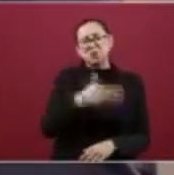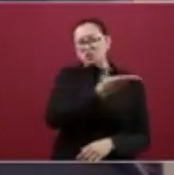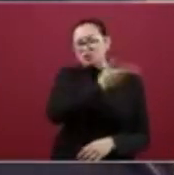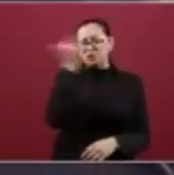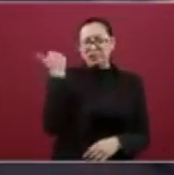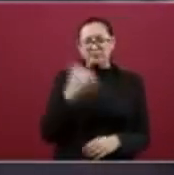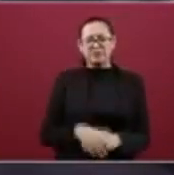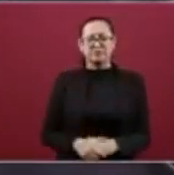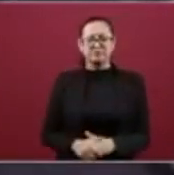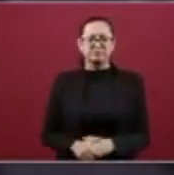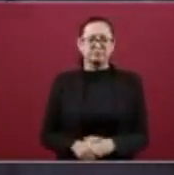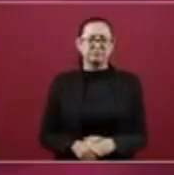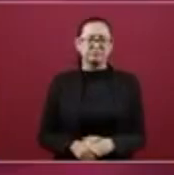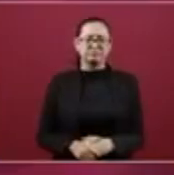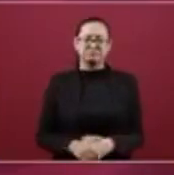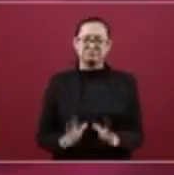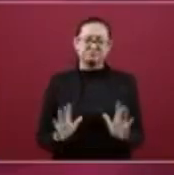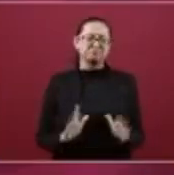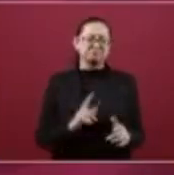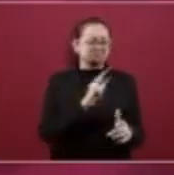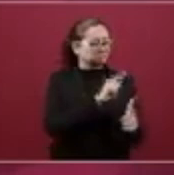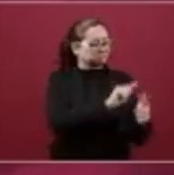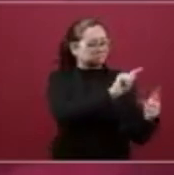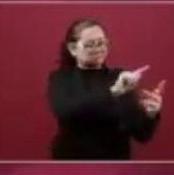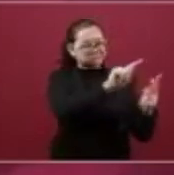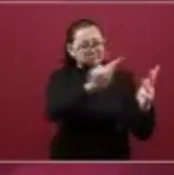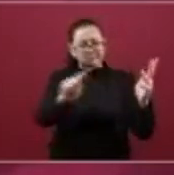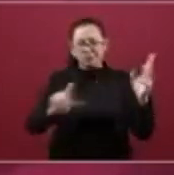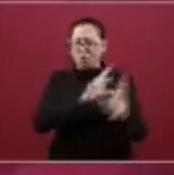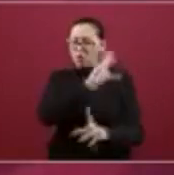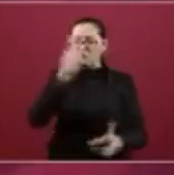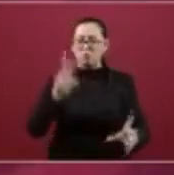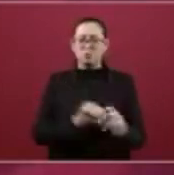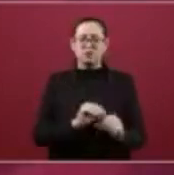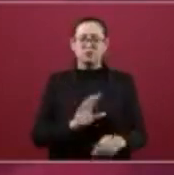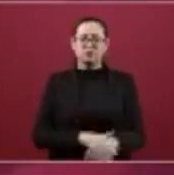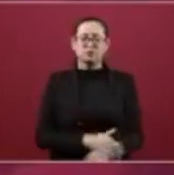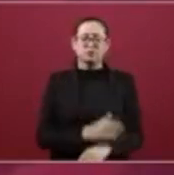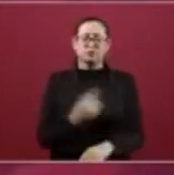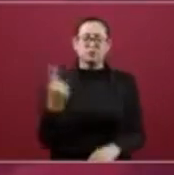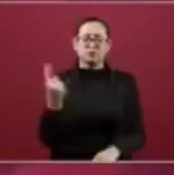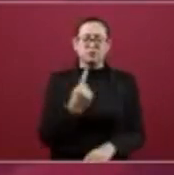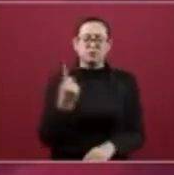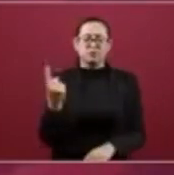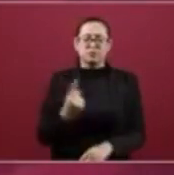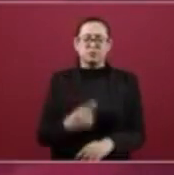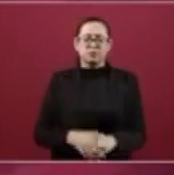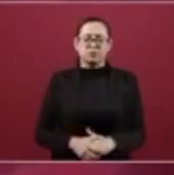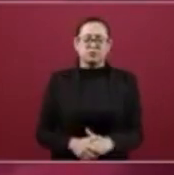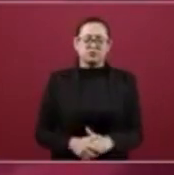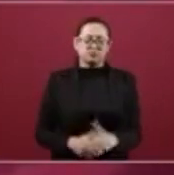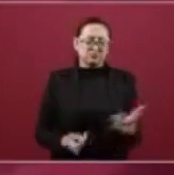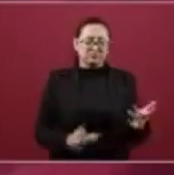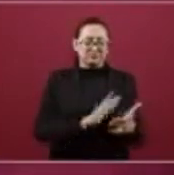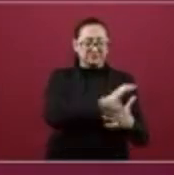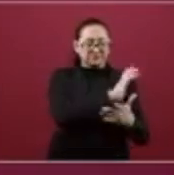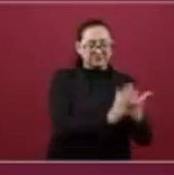En todos estos casos, porque son